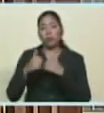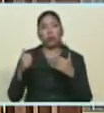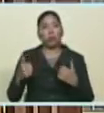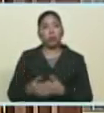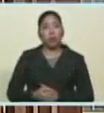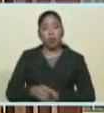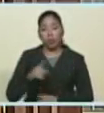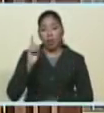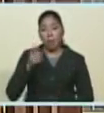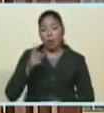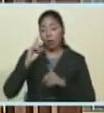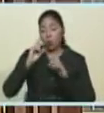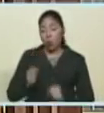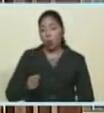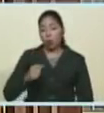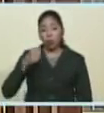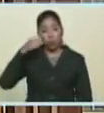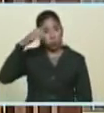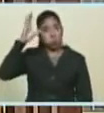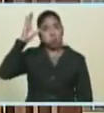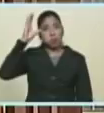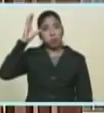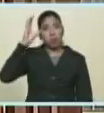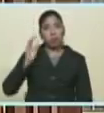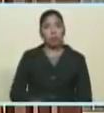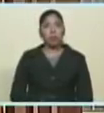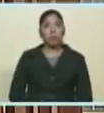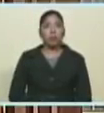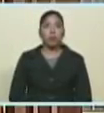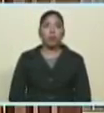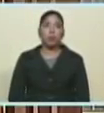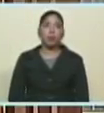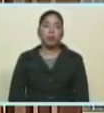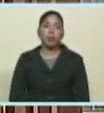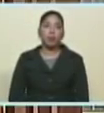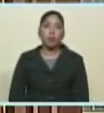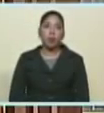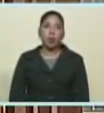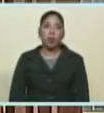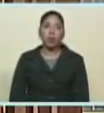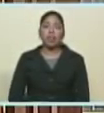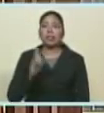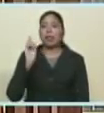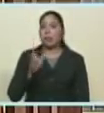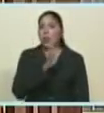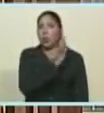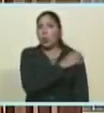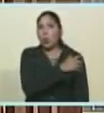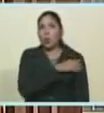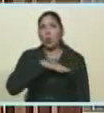Y de sabios. Tú lo dices por Rangel Silva. Y de general en jefe.